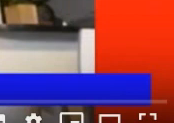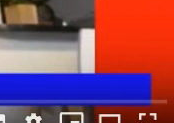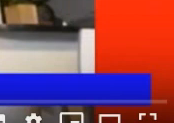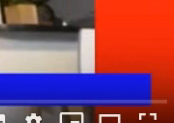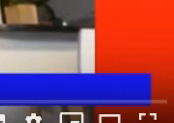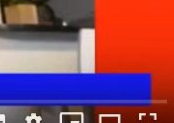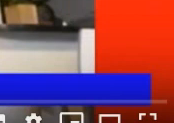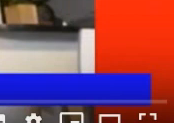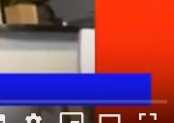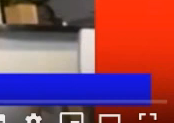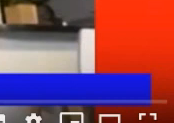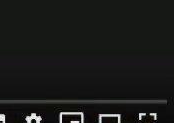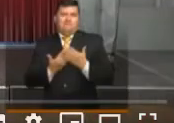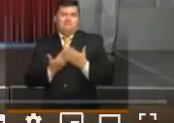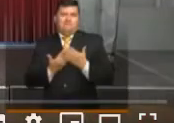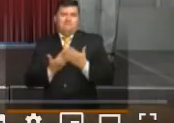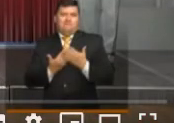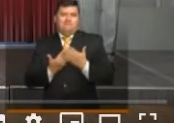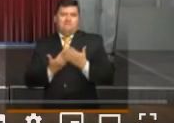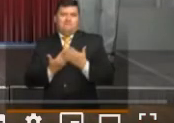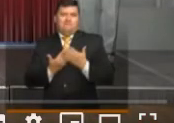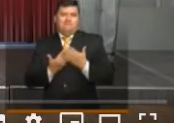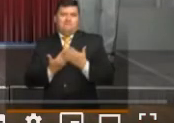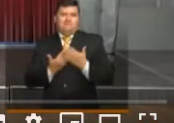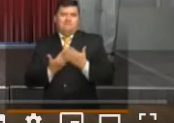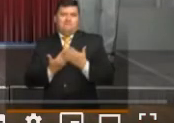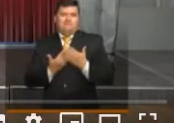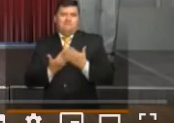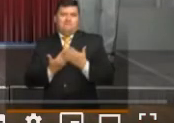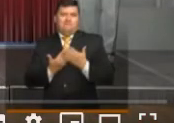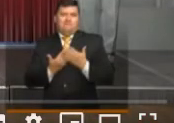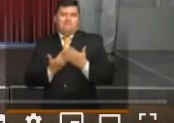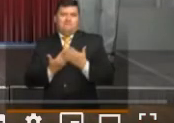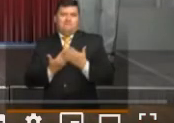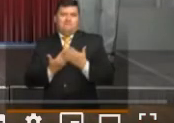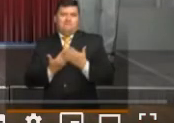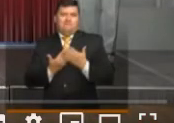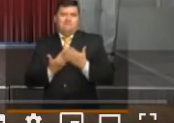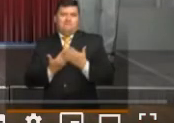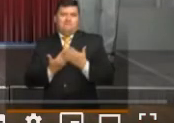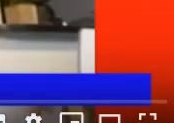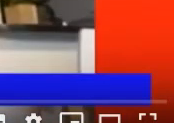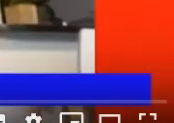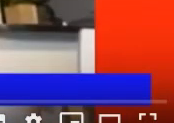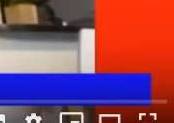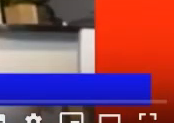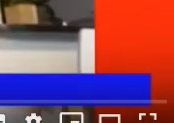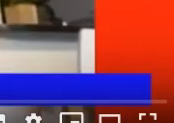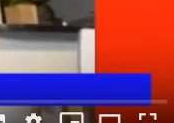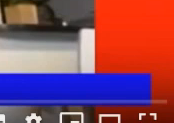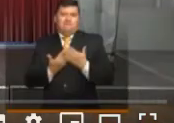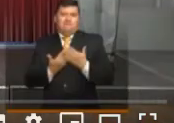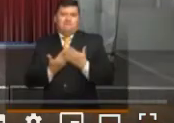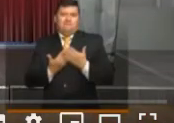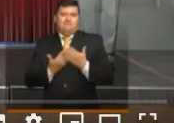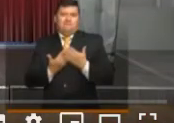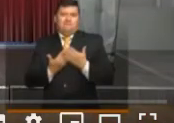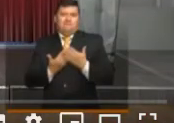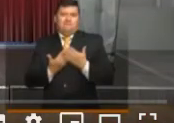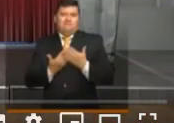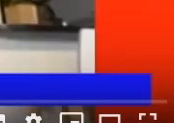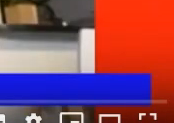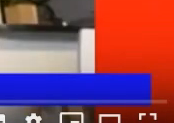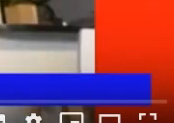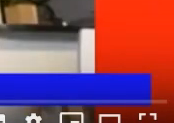¿para qué prometía lo que estaba prometiendo acá? ¿Para qué prometía? ¿Para qué promete si usted sabe perfectamente que eso no lo puede